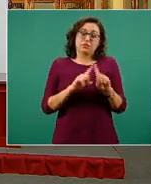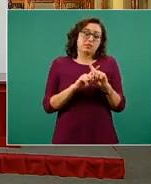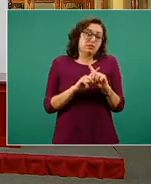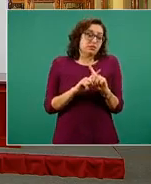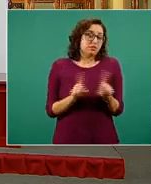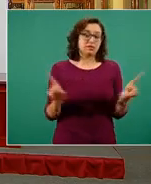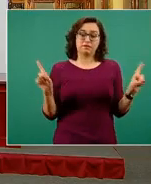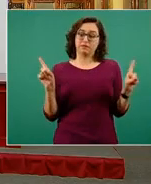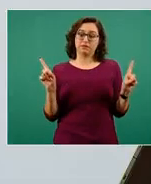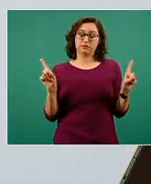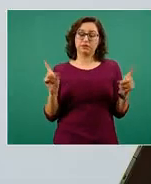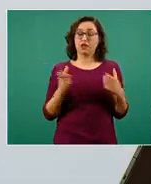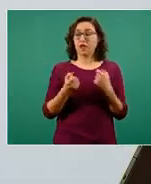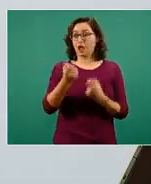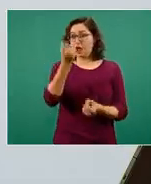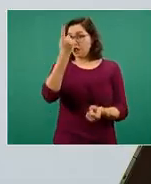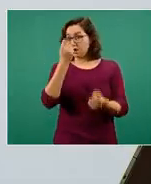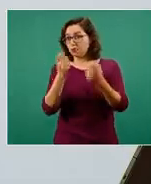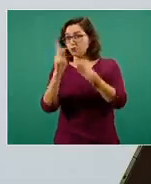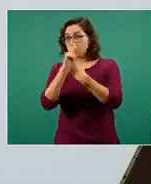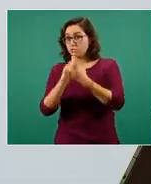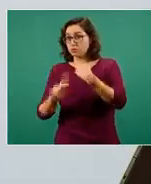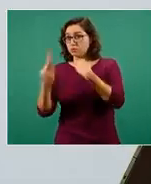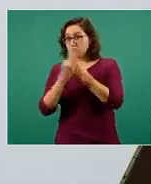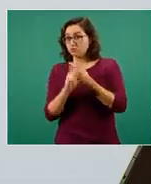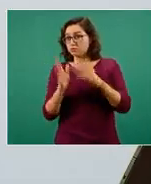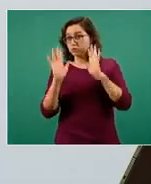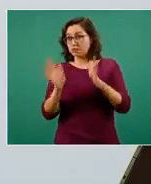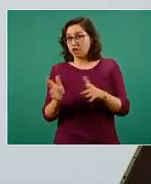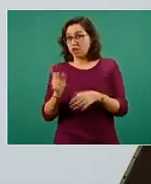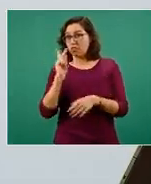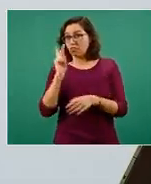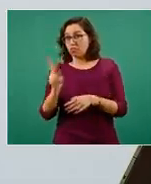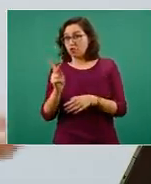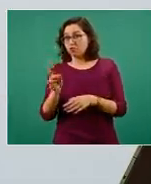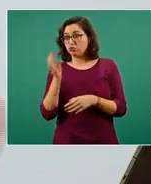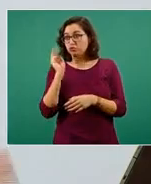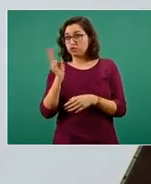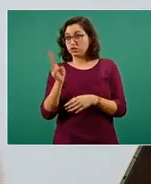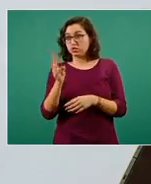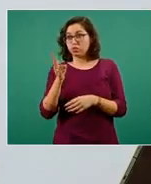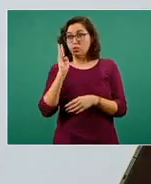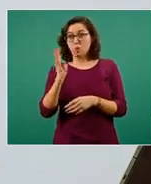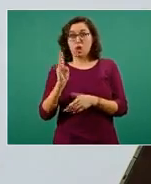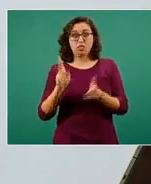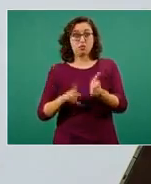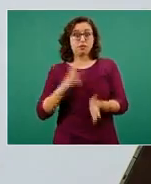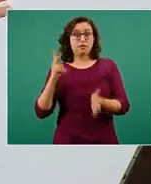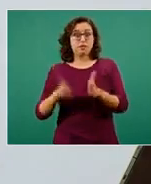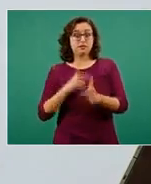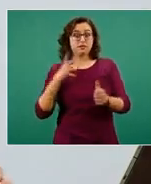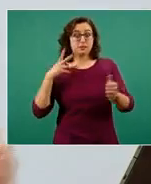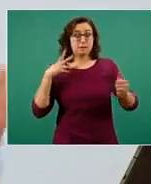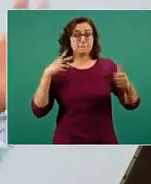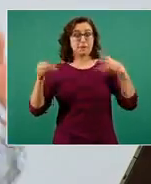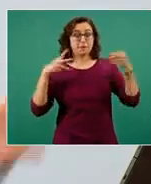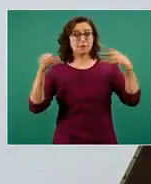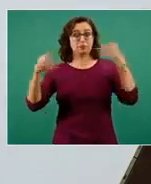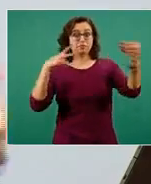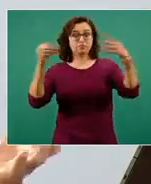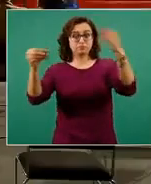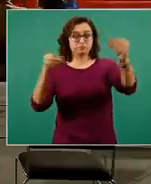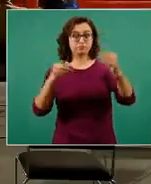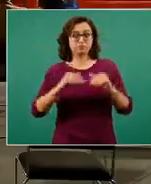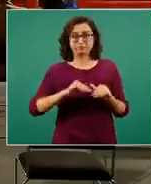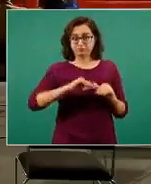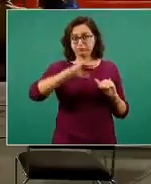países en donde ha habido ya 2, 3 o incluso 4 olas epidémicas. A estas alturas todo el mundo identifica,